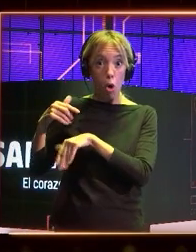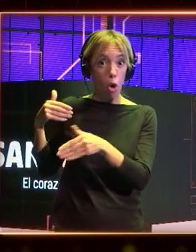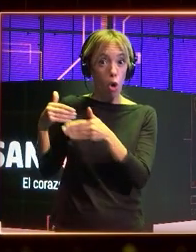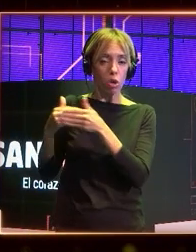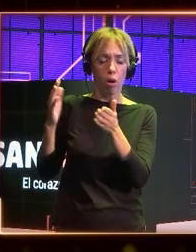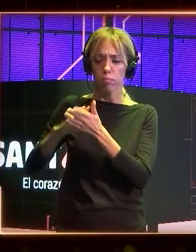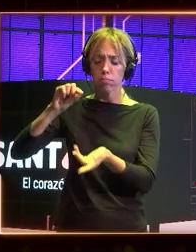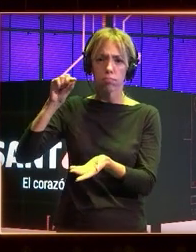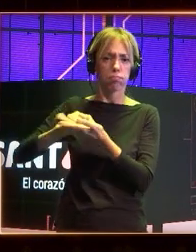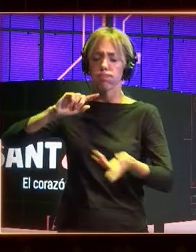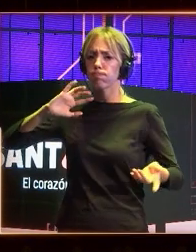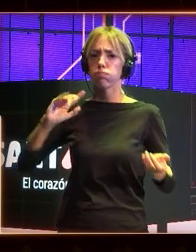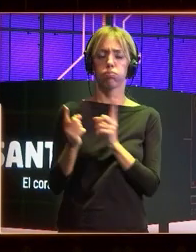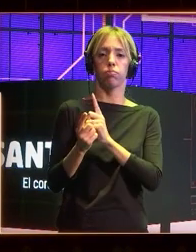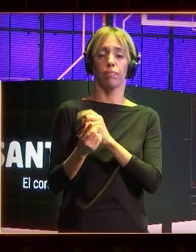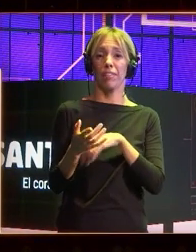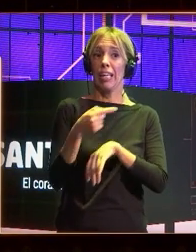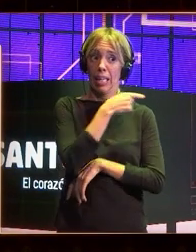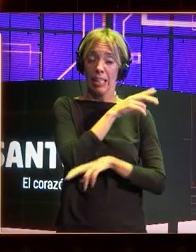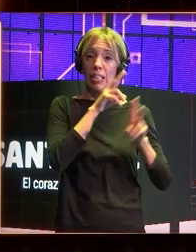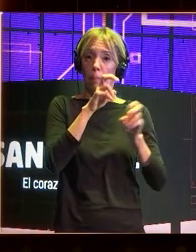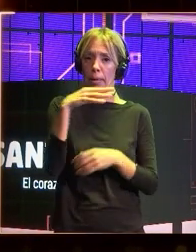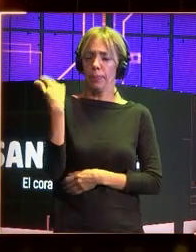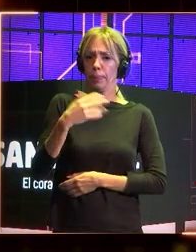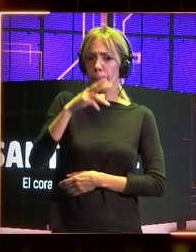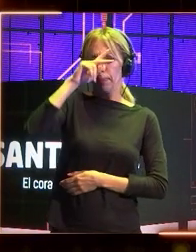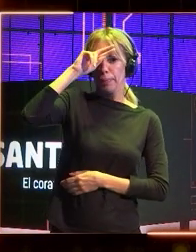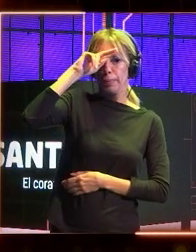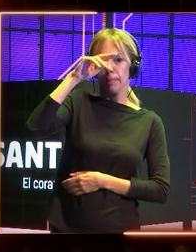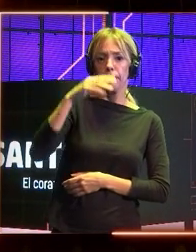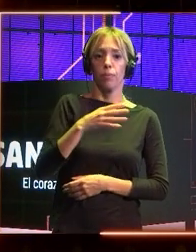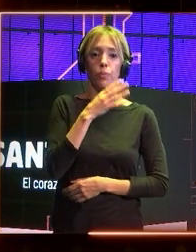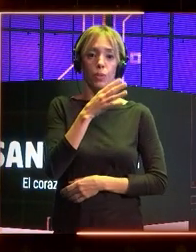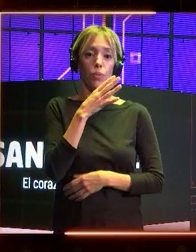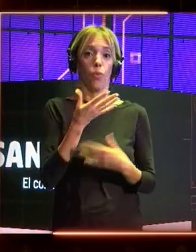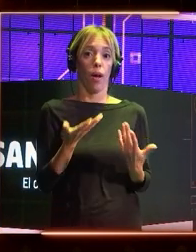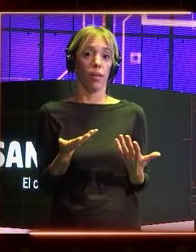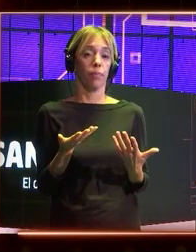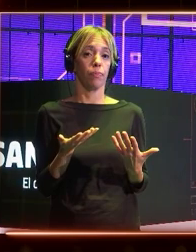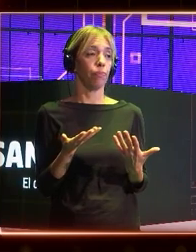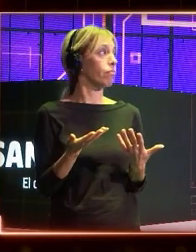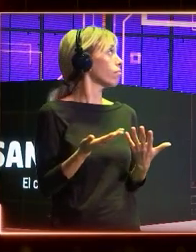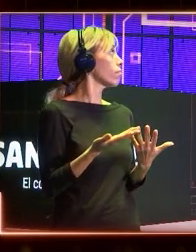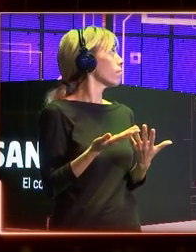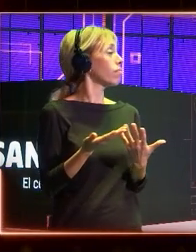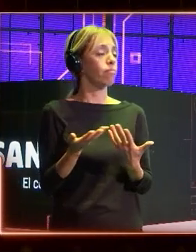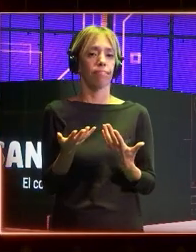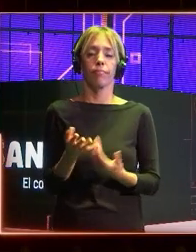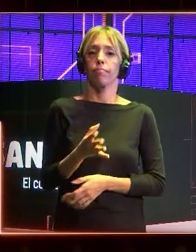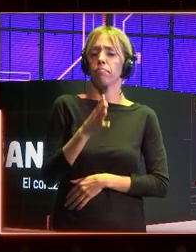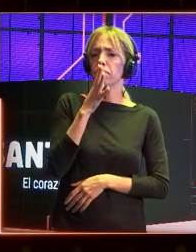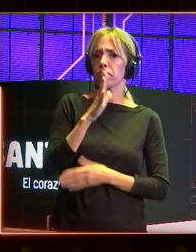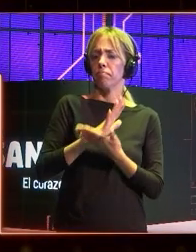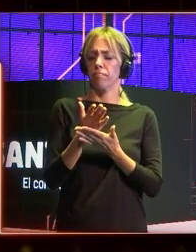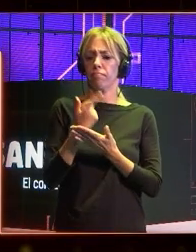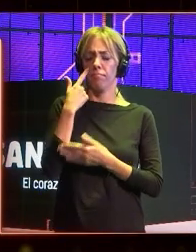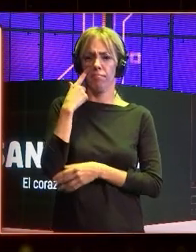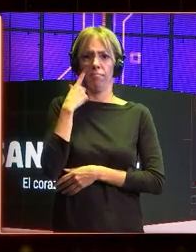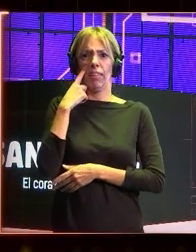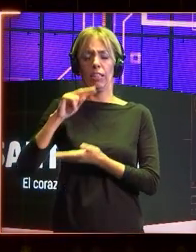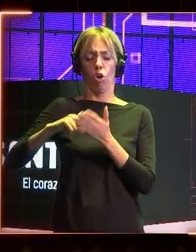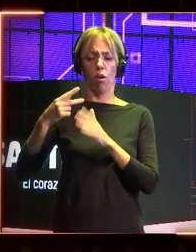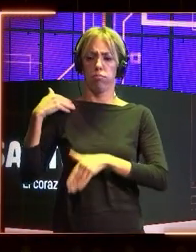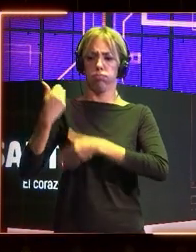tiempo esto es preocupante esto es preocupante por una parte es impresionante ver cómo la tecnología ha